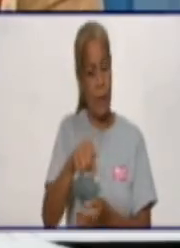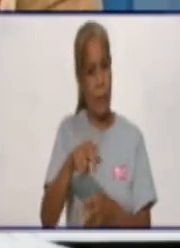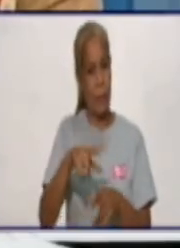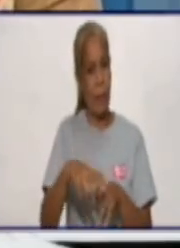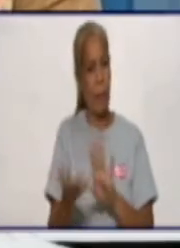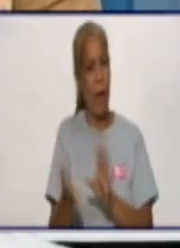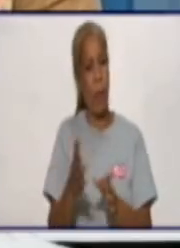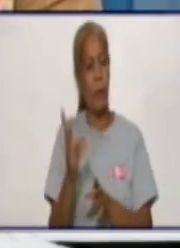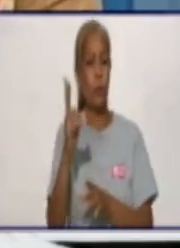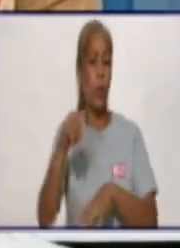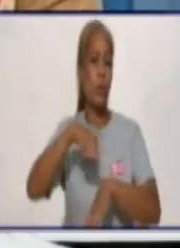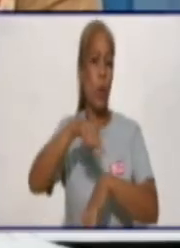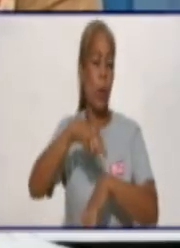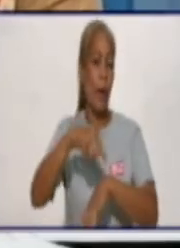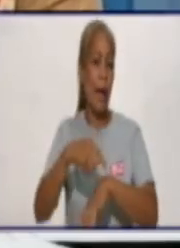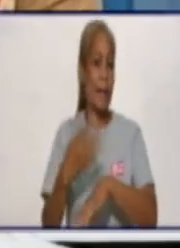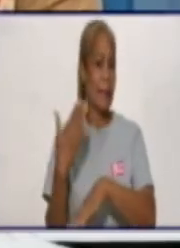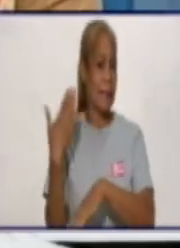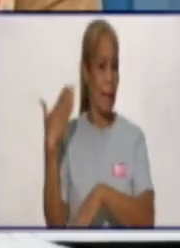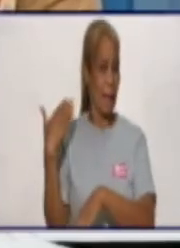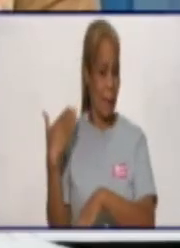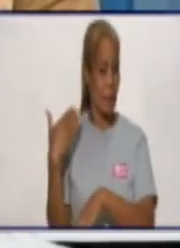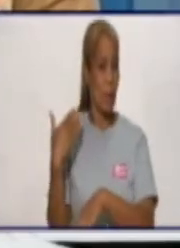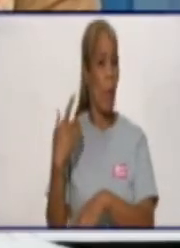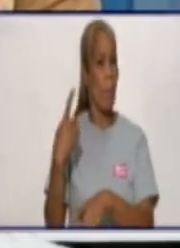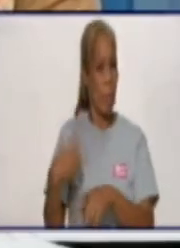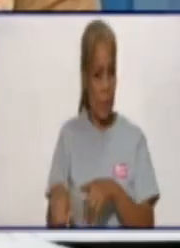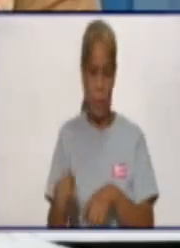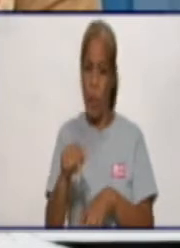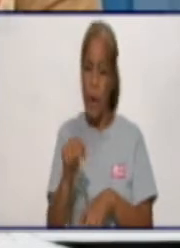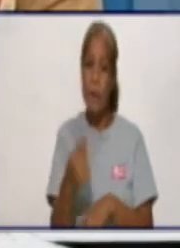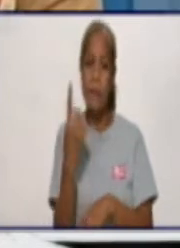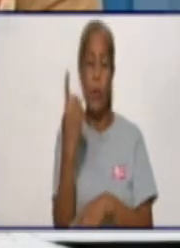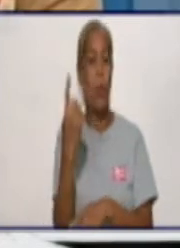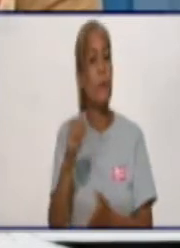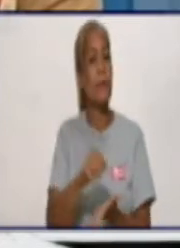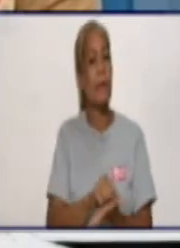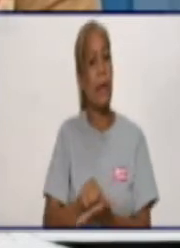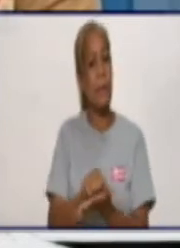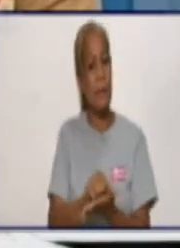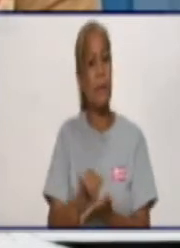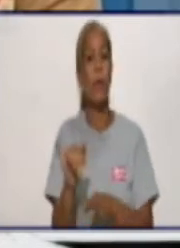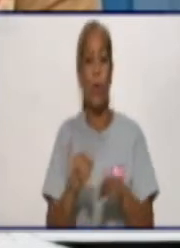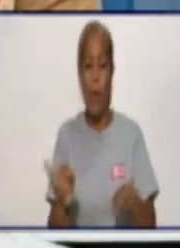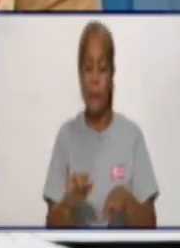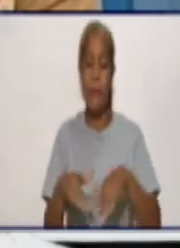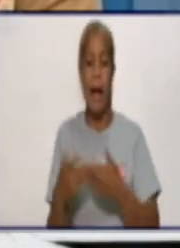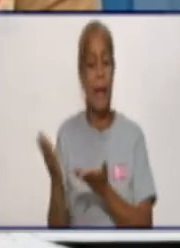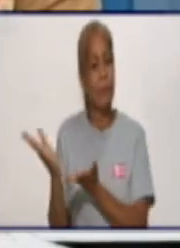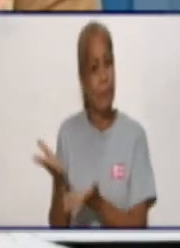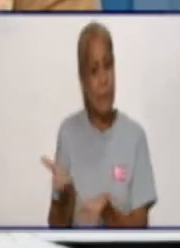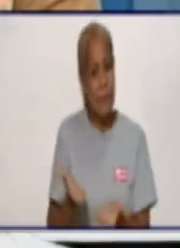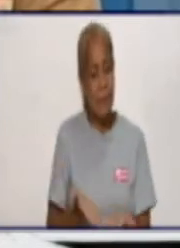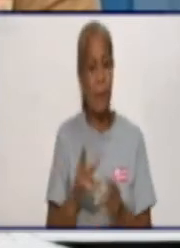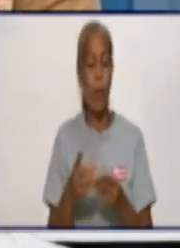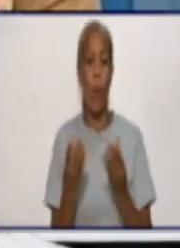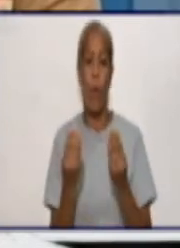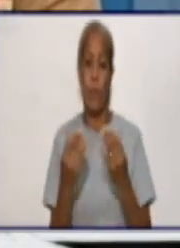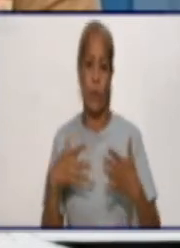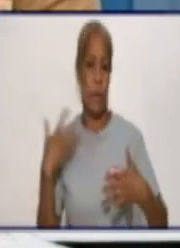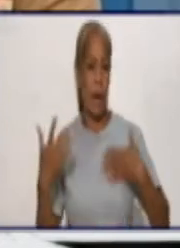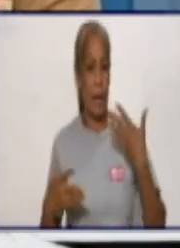de dos horas de atraso pero es un servicio que ya se recibe con mucho agrado por los pobladores del